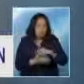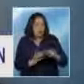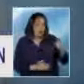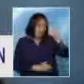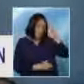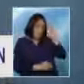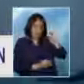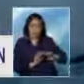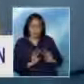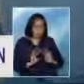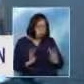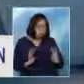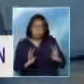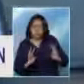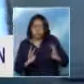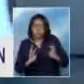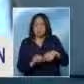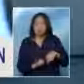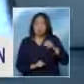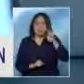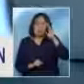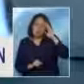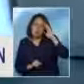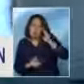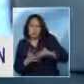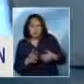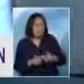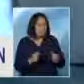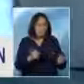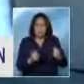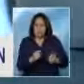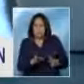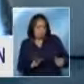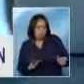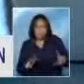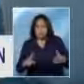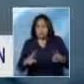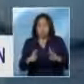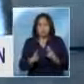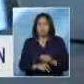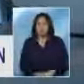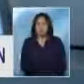en La Victoria, vehículos de la policía desplegados por todo este distrito.